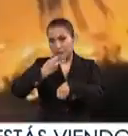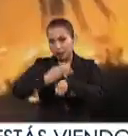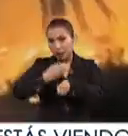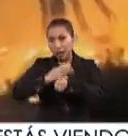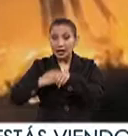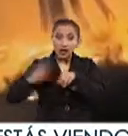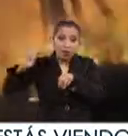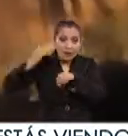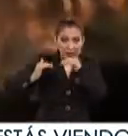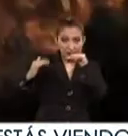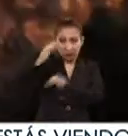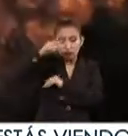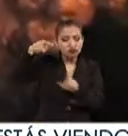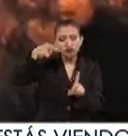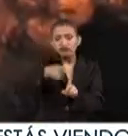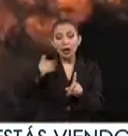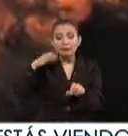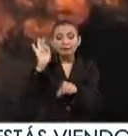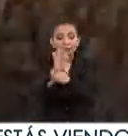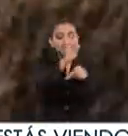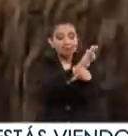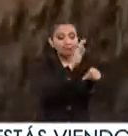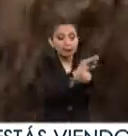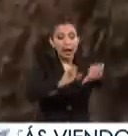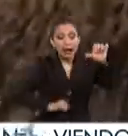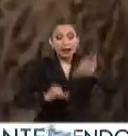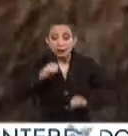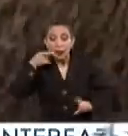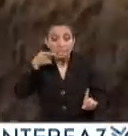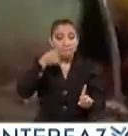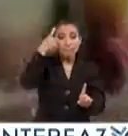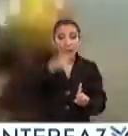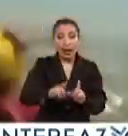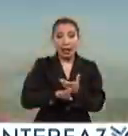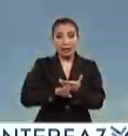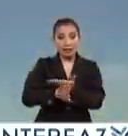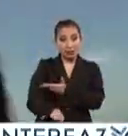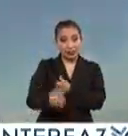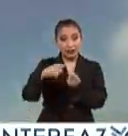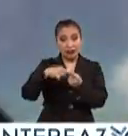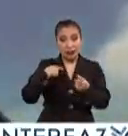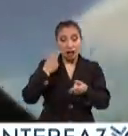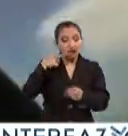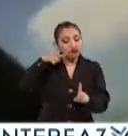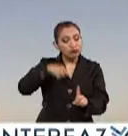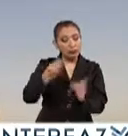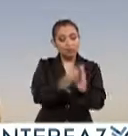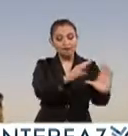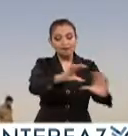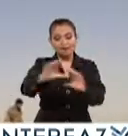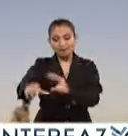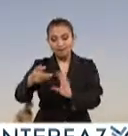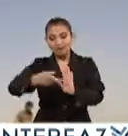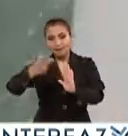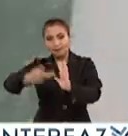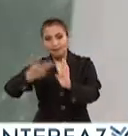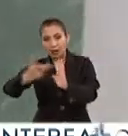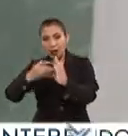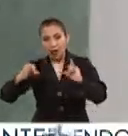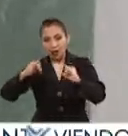y superior. Su propósito es fortalecer las acciones dirigidas a la prevención. Está orientada a la formación sistemática